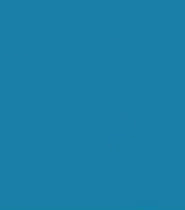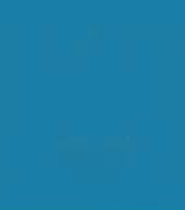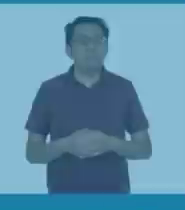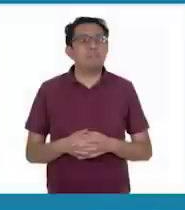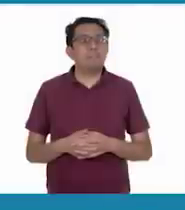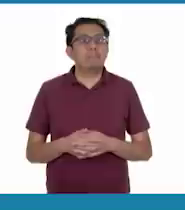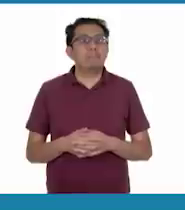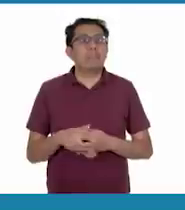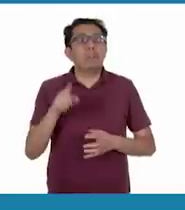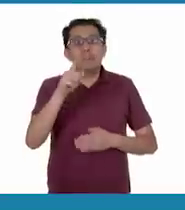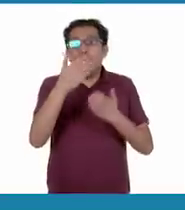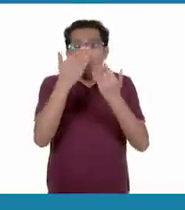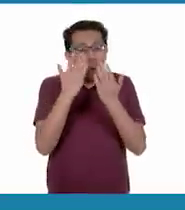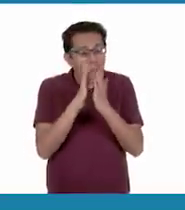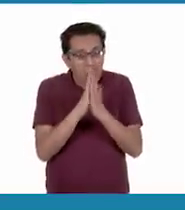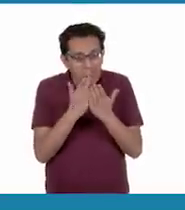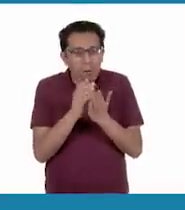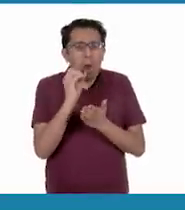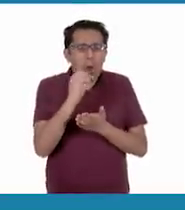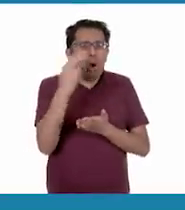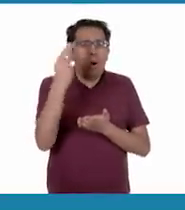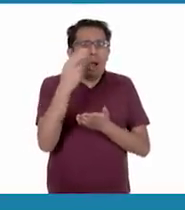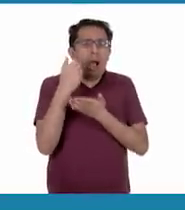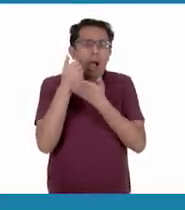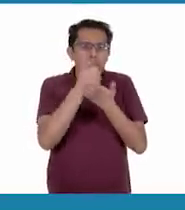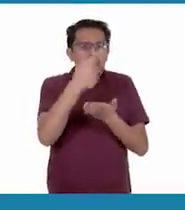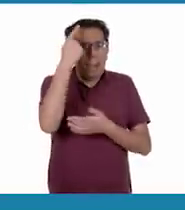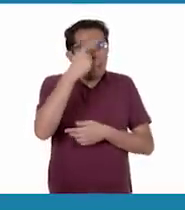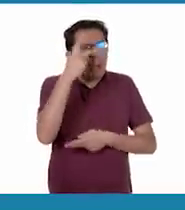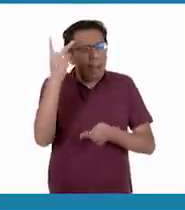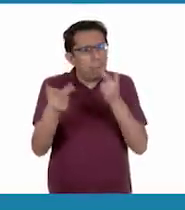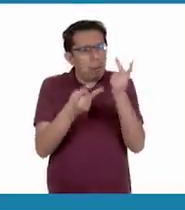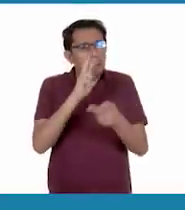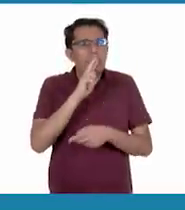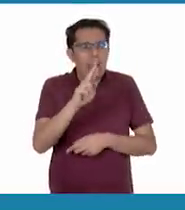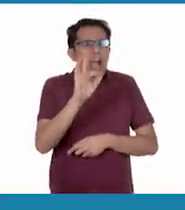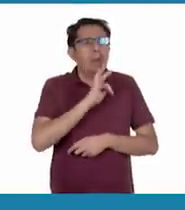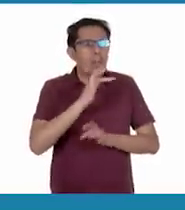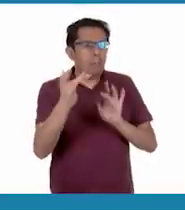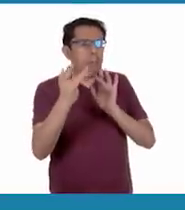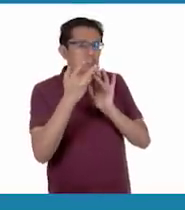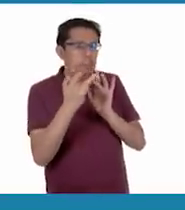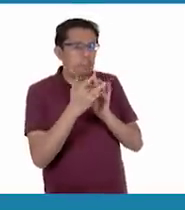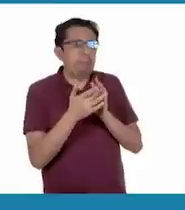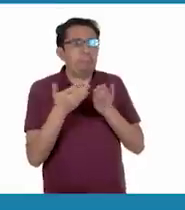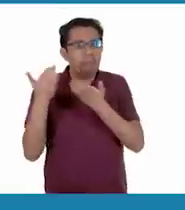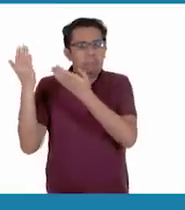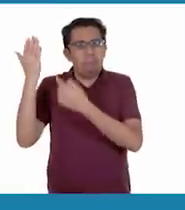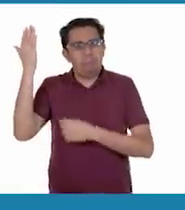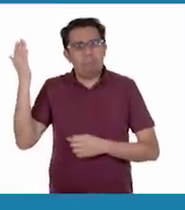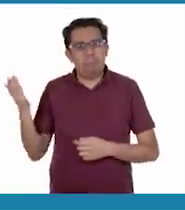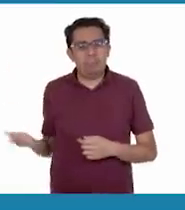Si no tienes el libro de texto o necesitas ayuda para responder las preguntas, contáctanos.